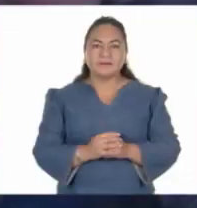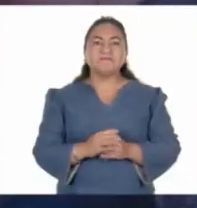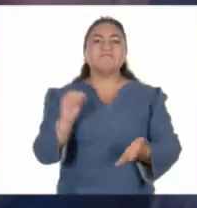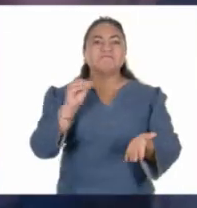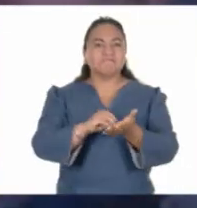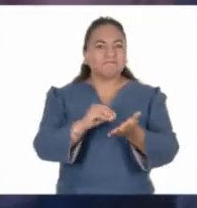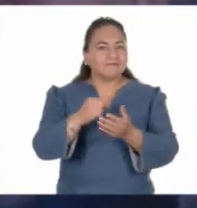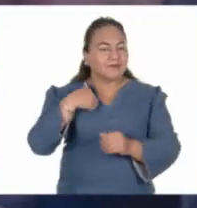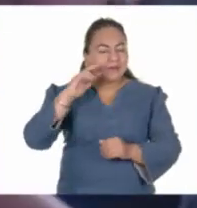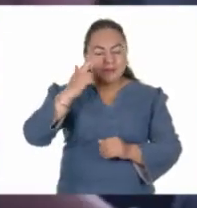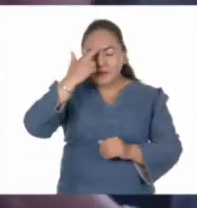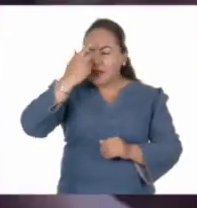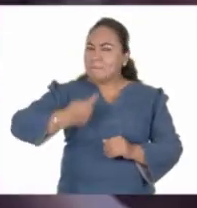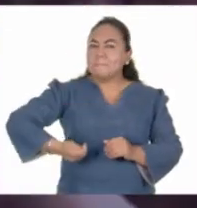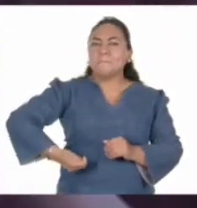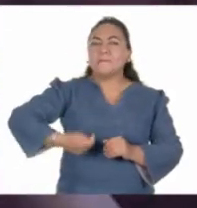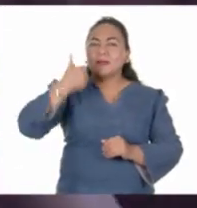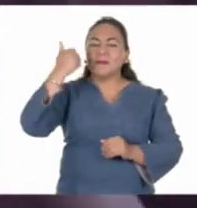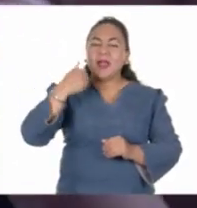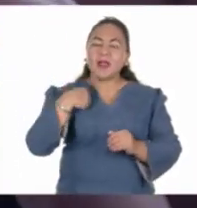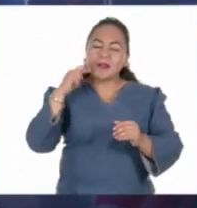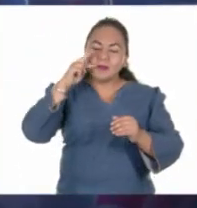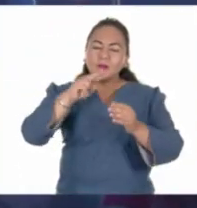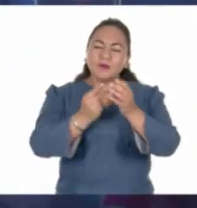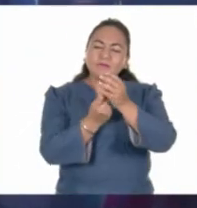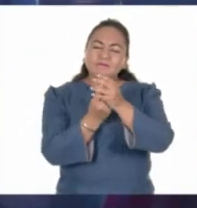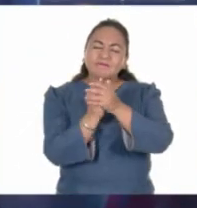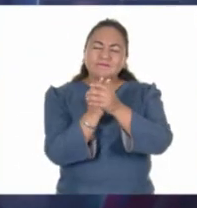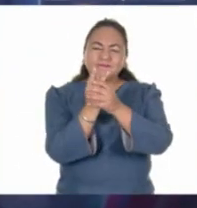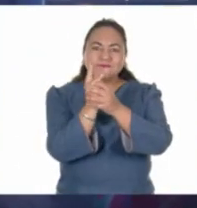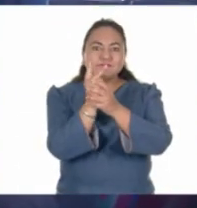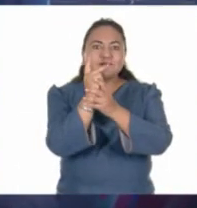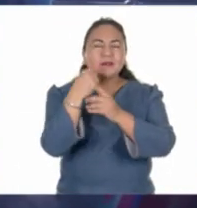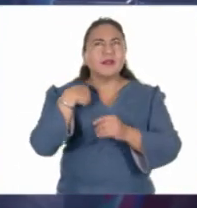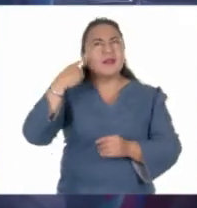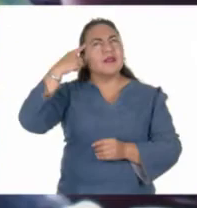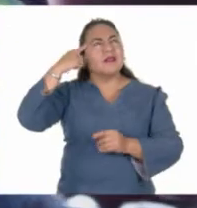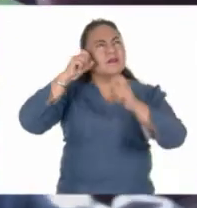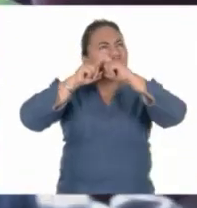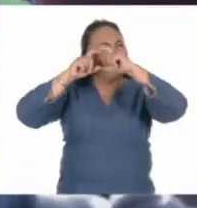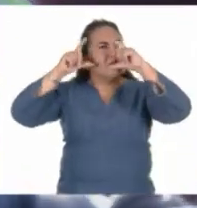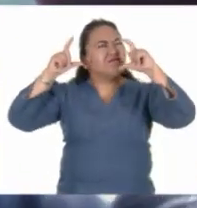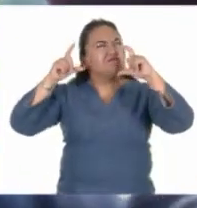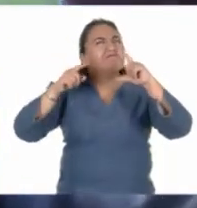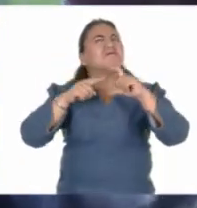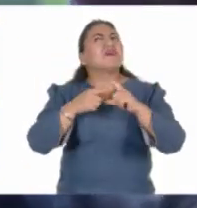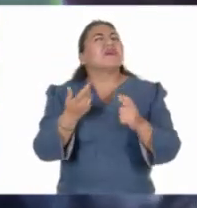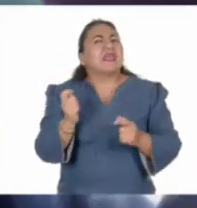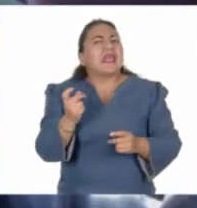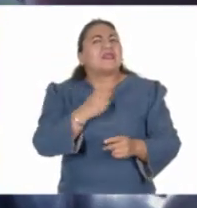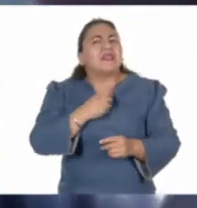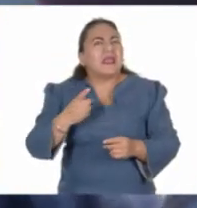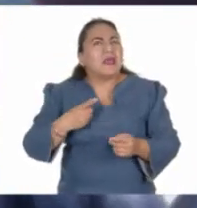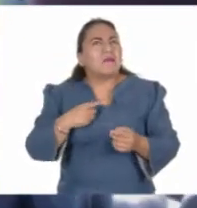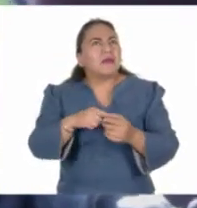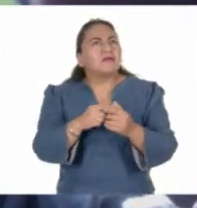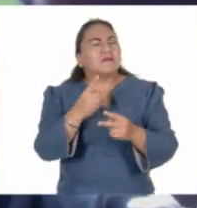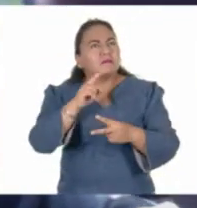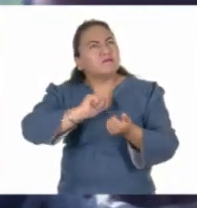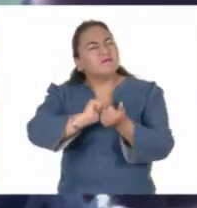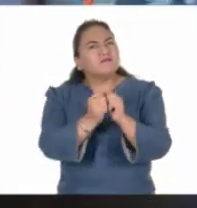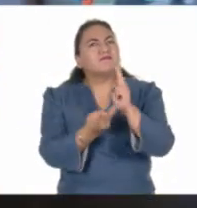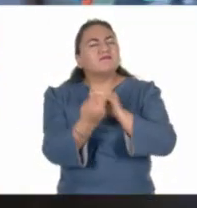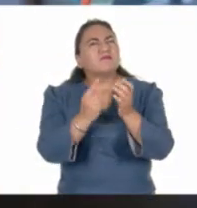Todavía me acuerdo la primera vez que vi germinar una plantita y en mi cabeza solo podía pensar qué tenía que pasar en él para que